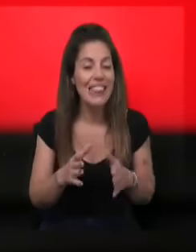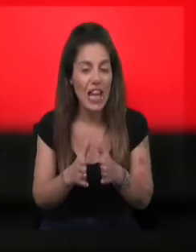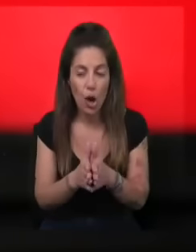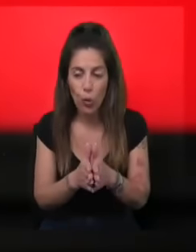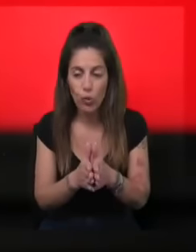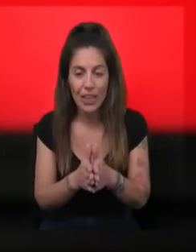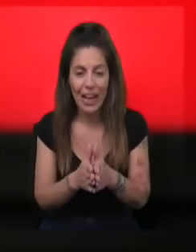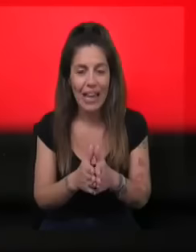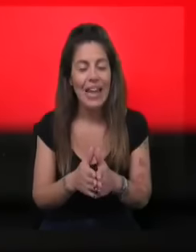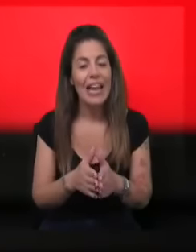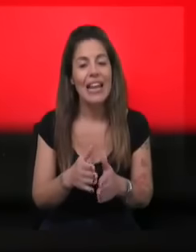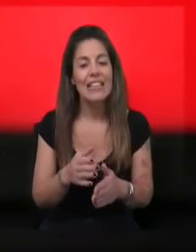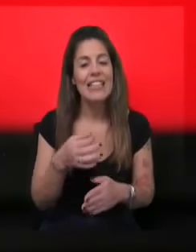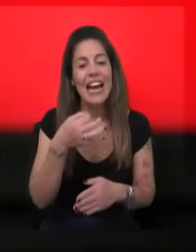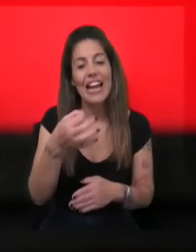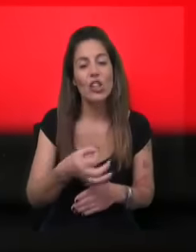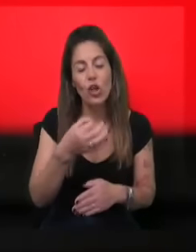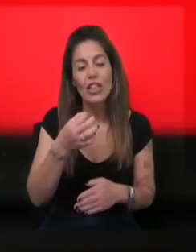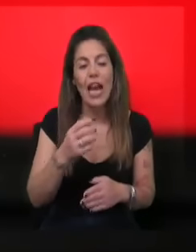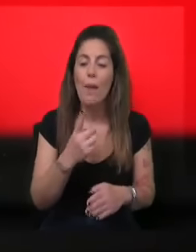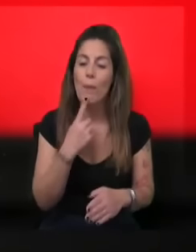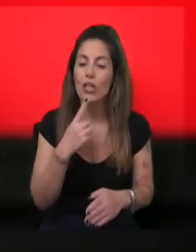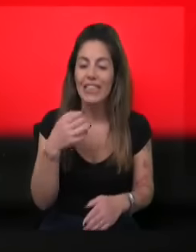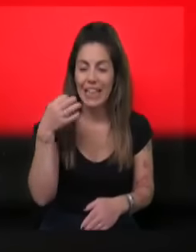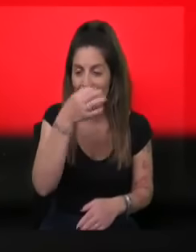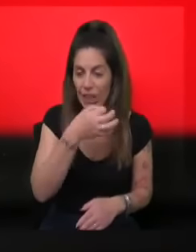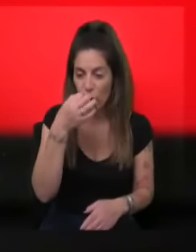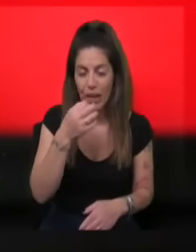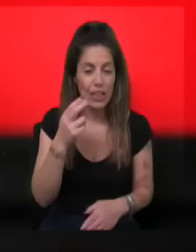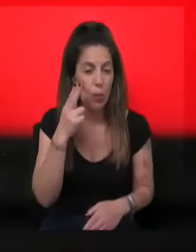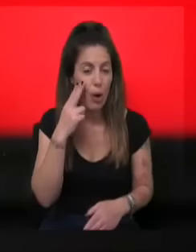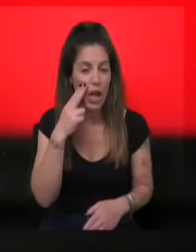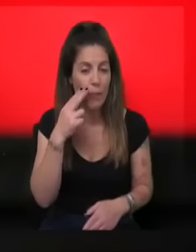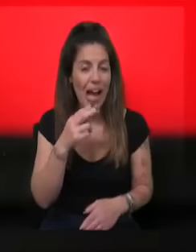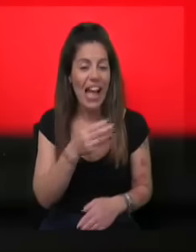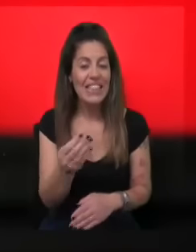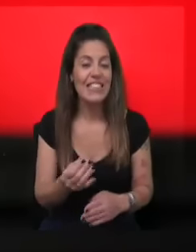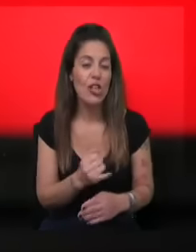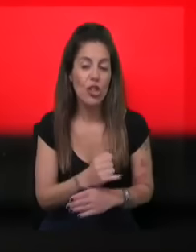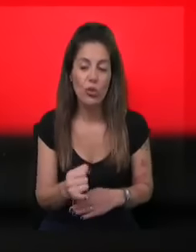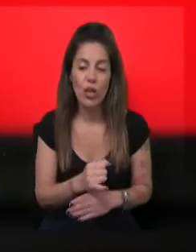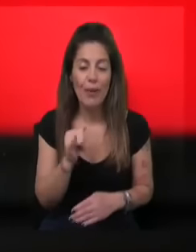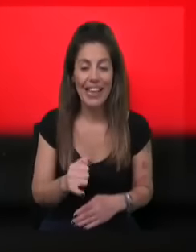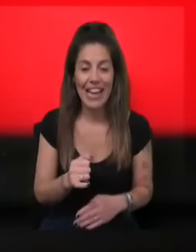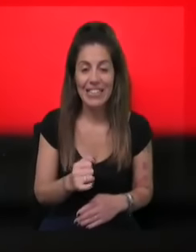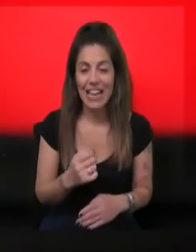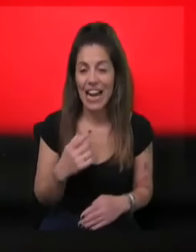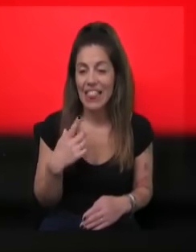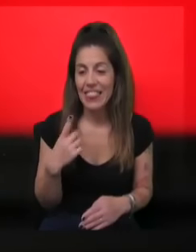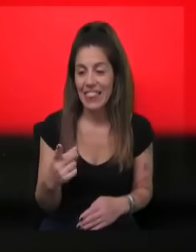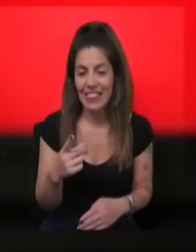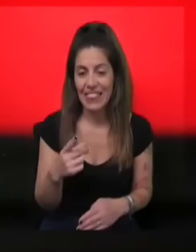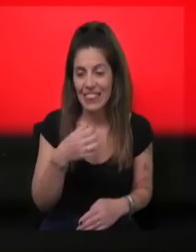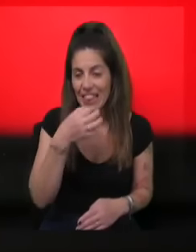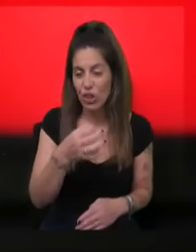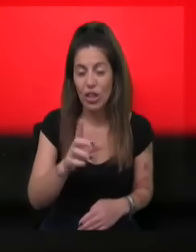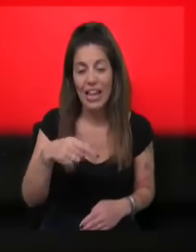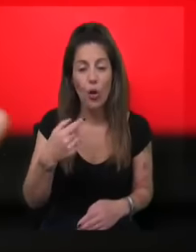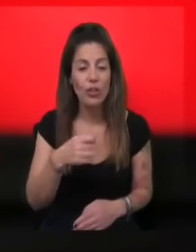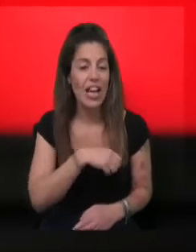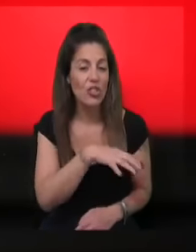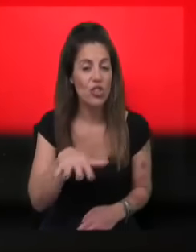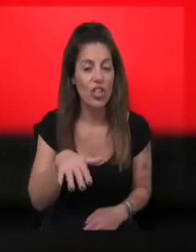rectoría en política de drogas tiene un problema el diseño institucional y es que para que haya rectoría el resto de la sociedad le